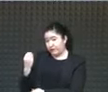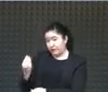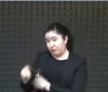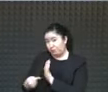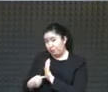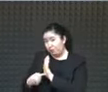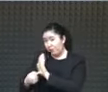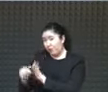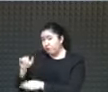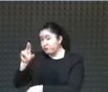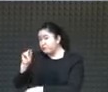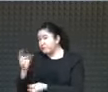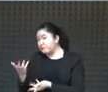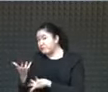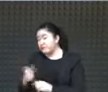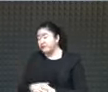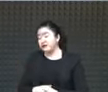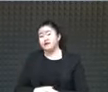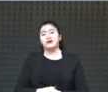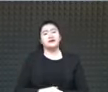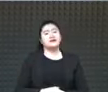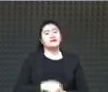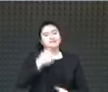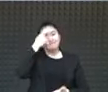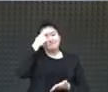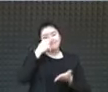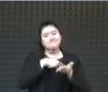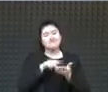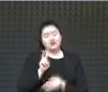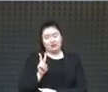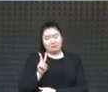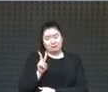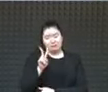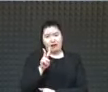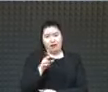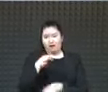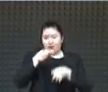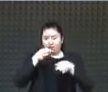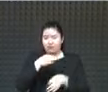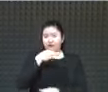harán. Pues yo creo que será hasta el viernes próximo ya para que se confirme.